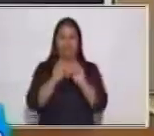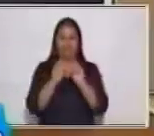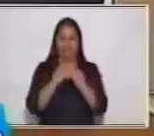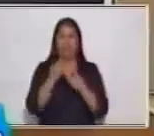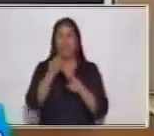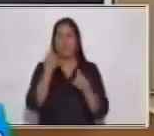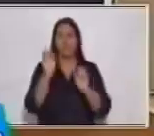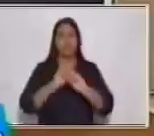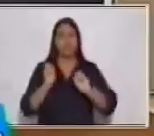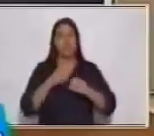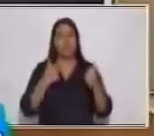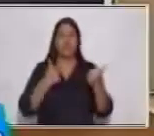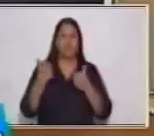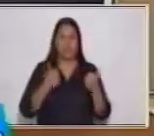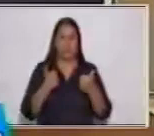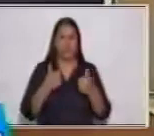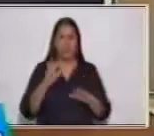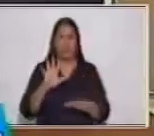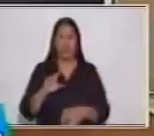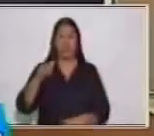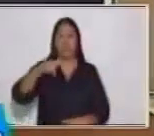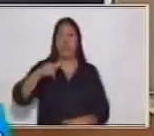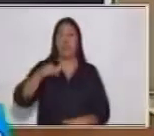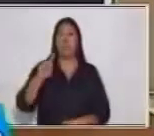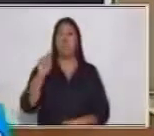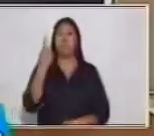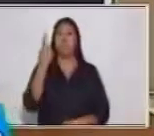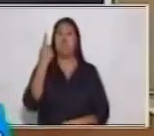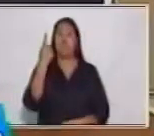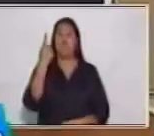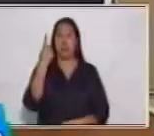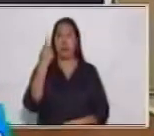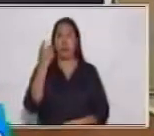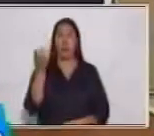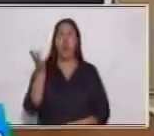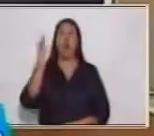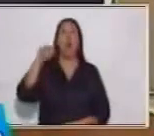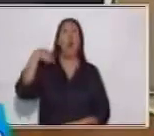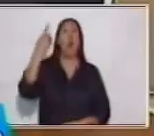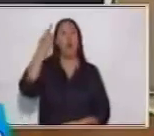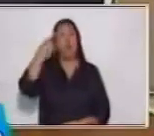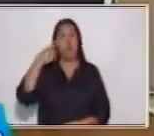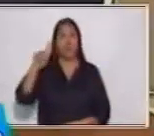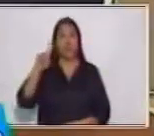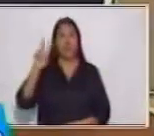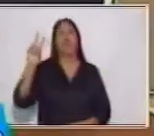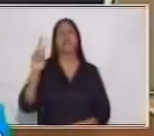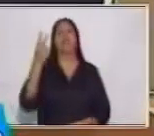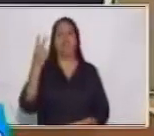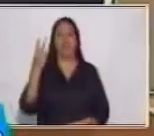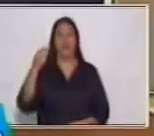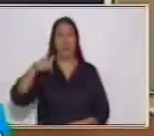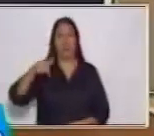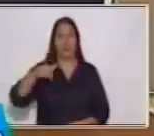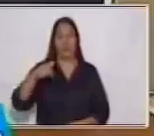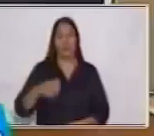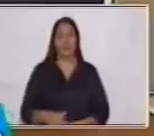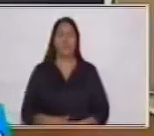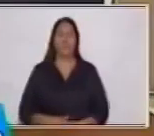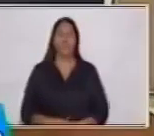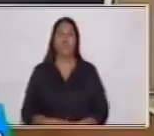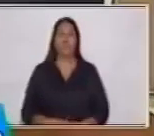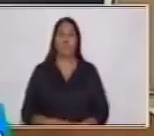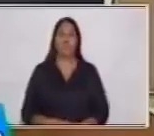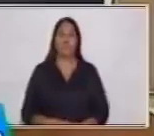dos programas en los cuales están preparados para poder desarrollar diferentes ecuaciones en las cuales vas a encontrar ese nivel